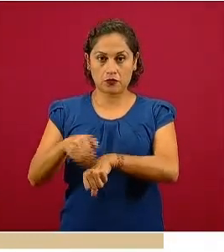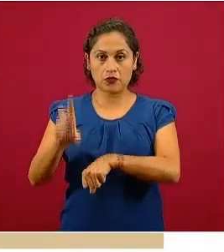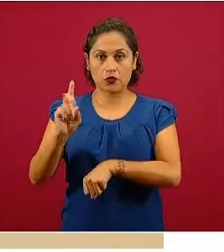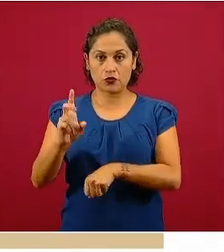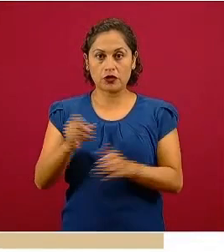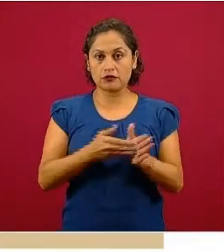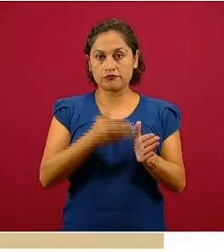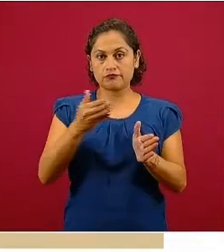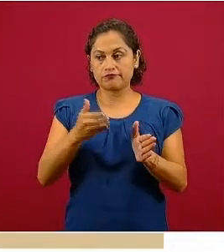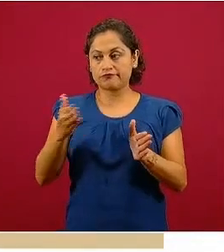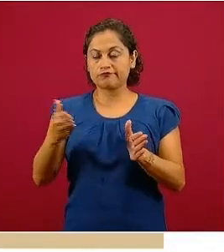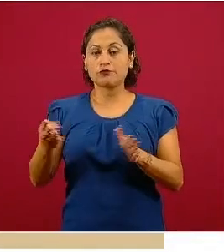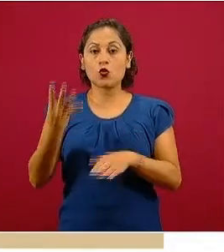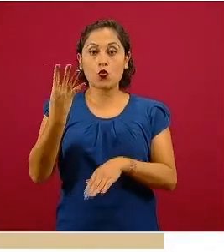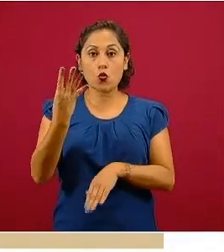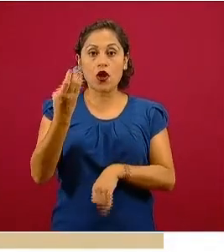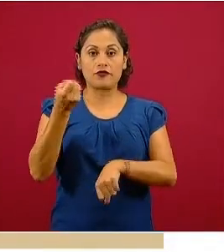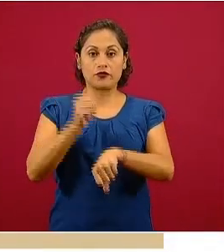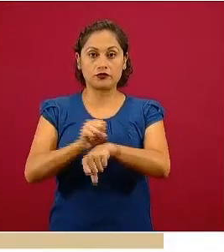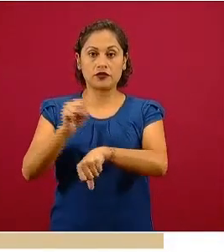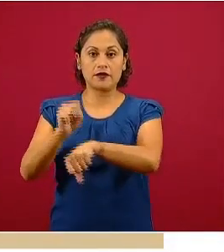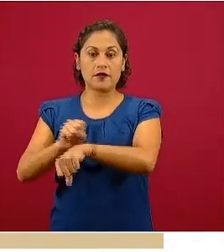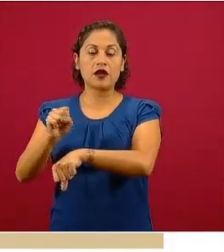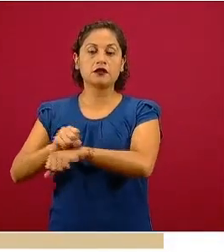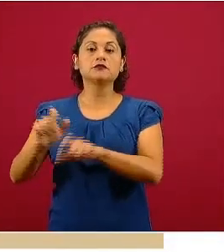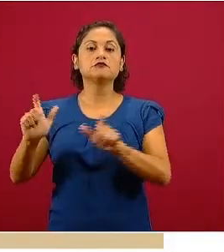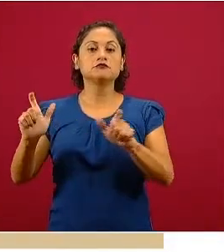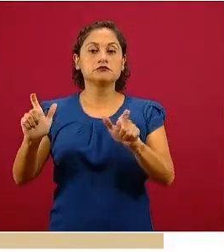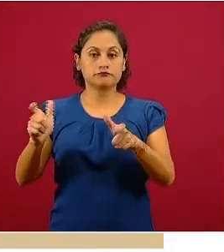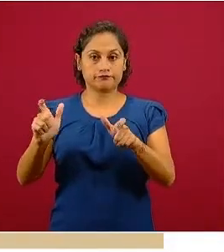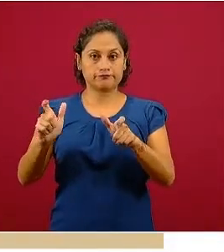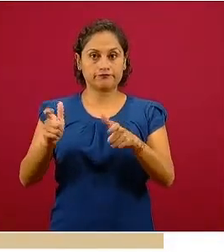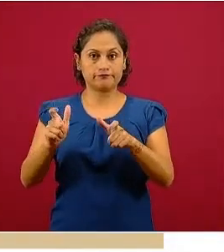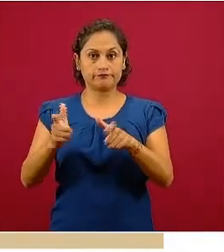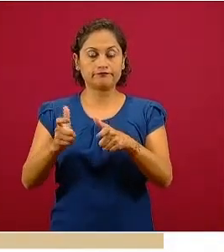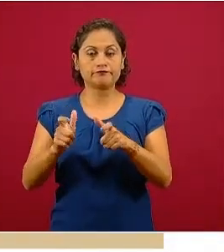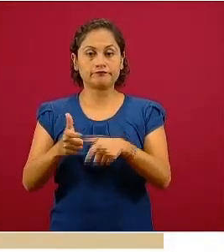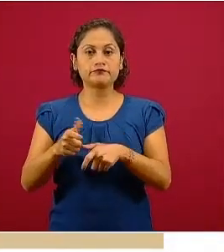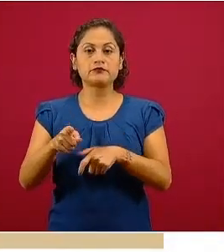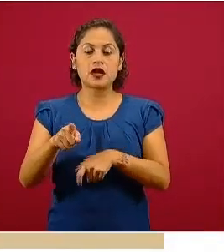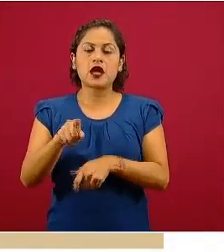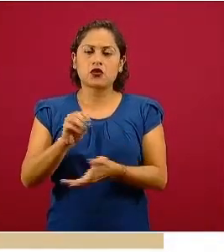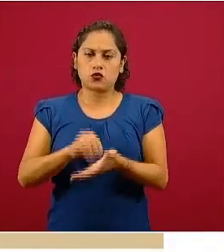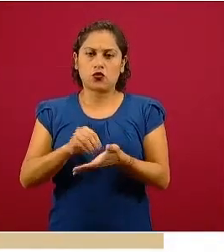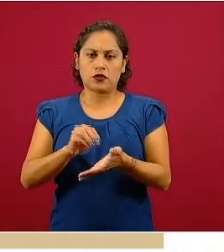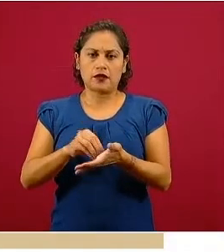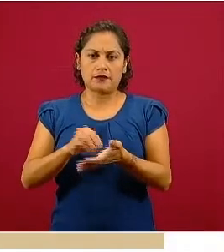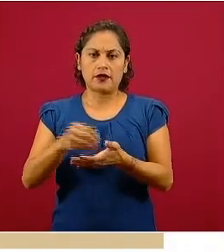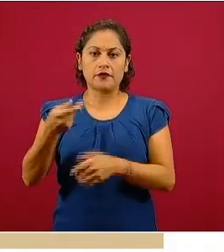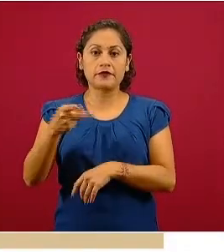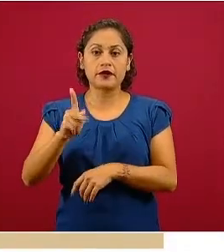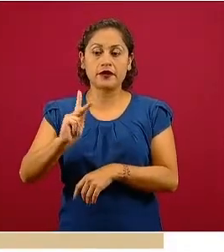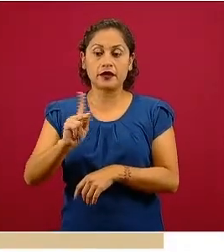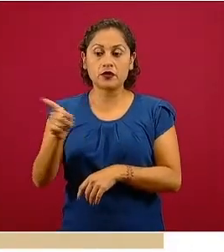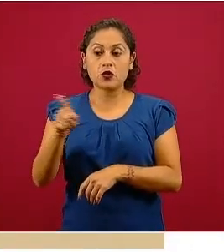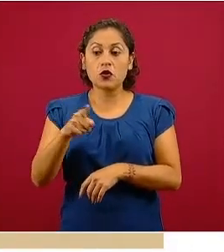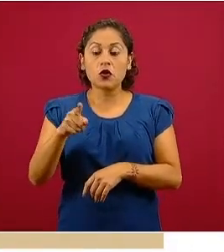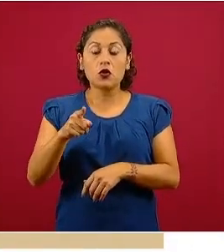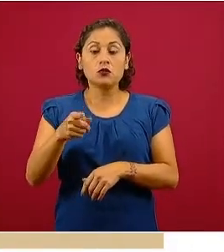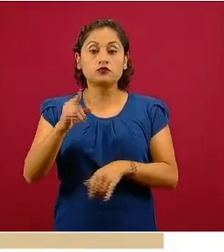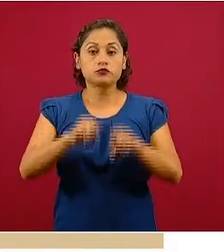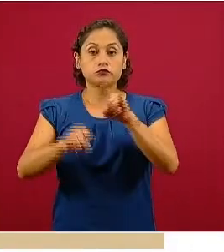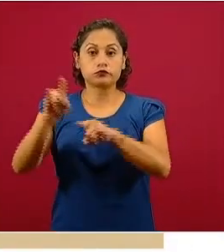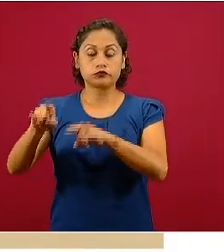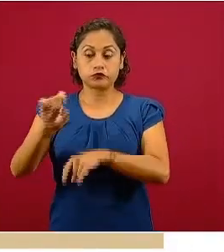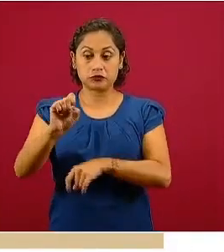una tendencia descendente, todavía está en un nivel superior, 60% la ocupación de camas